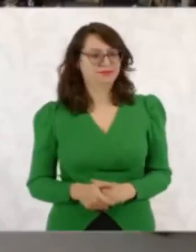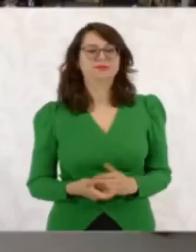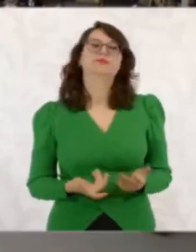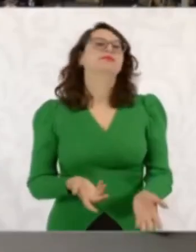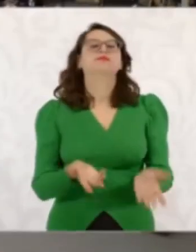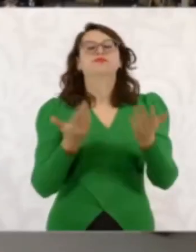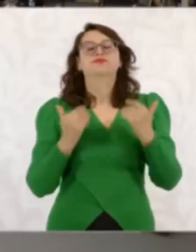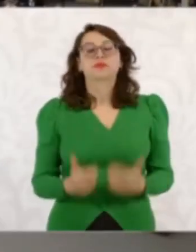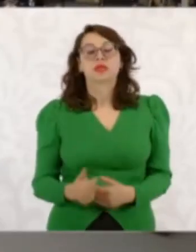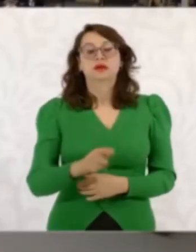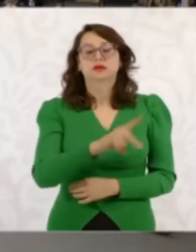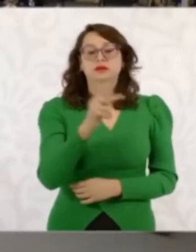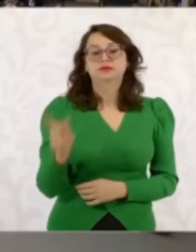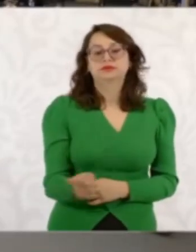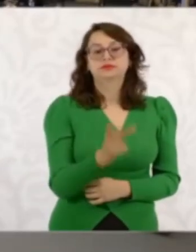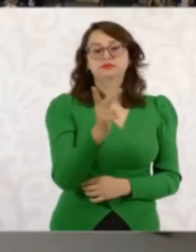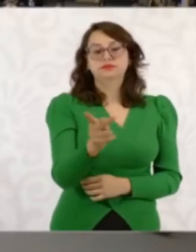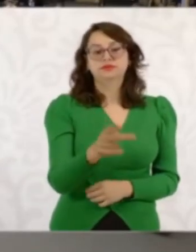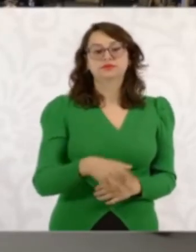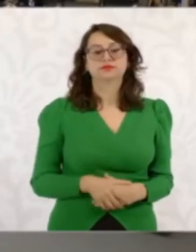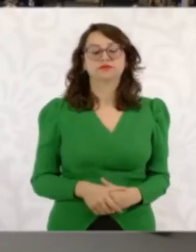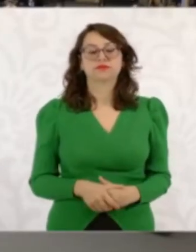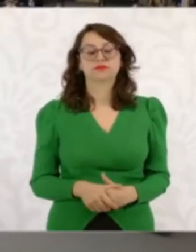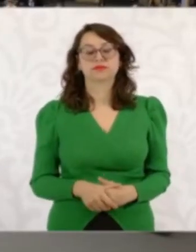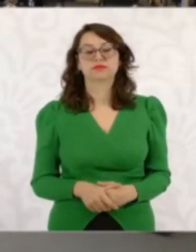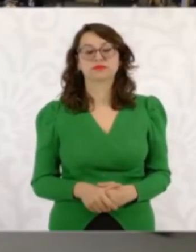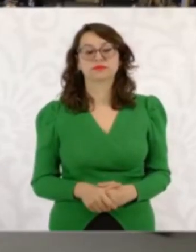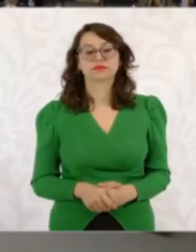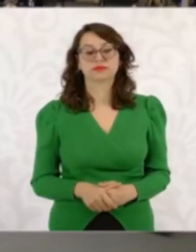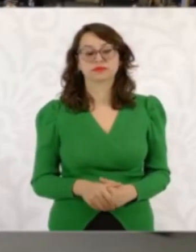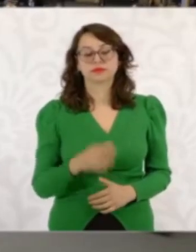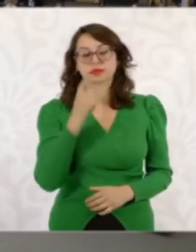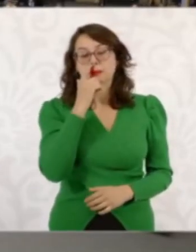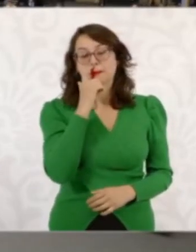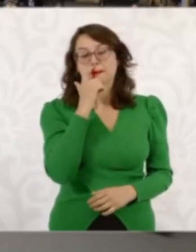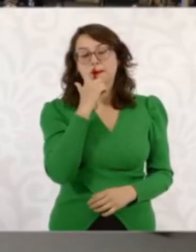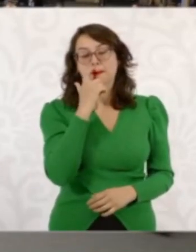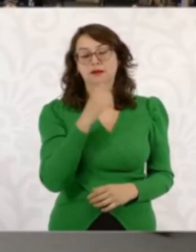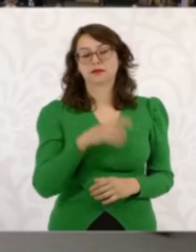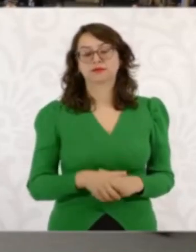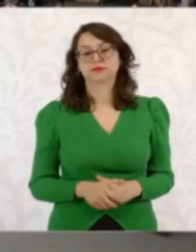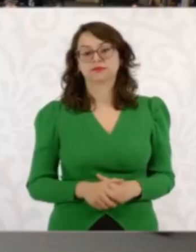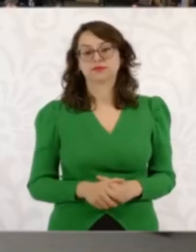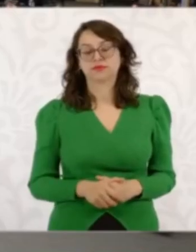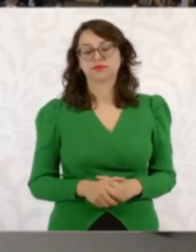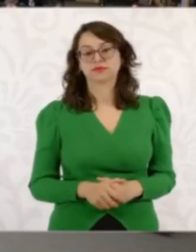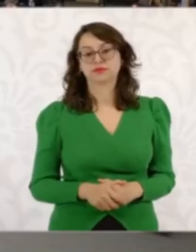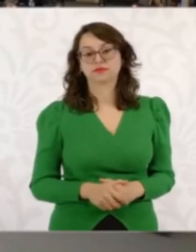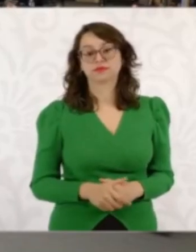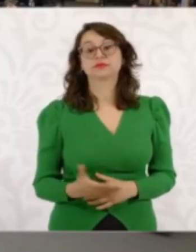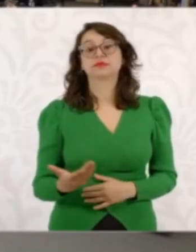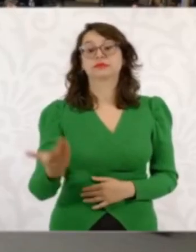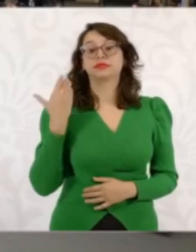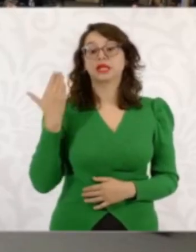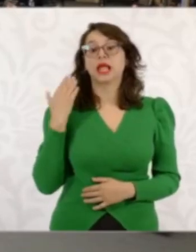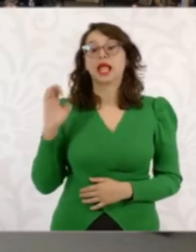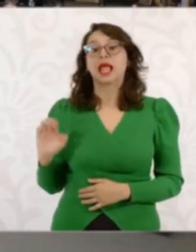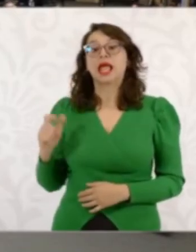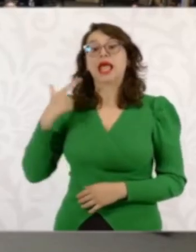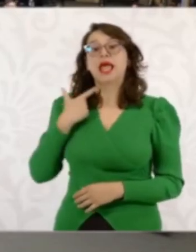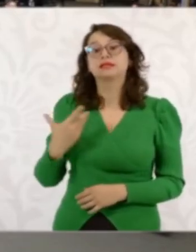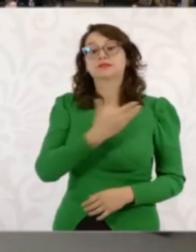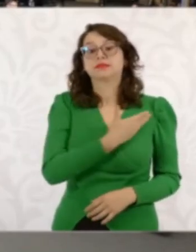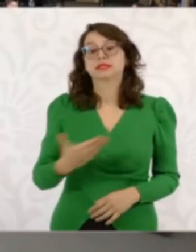presidenta, usted ya tocó precisamente, digamos, las declaraciones, por lo menos las últimas, que ha insistido precisamente el expresidente Ernesto